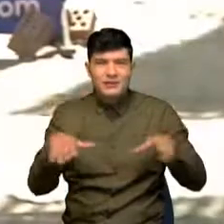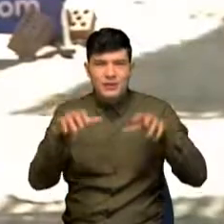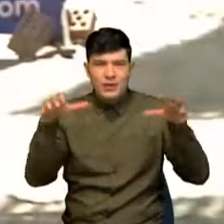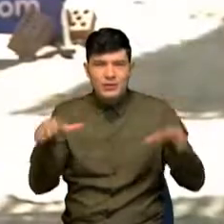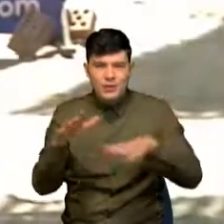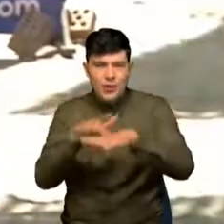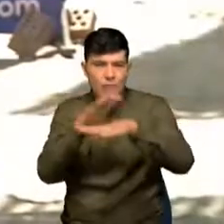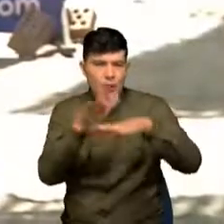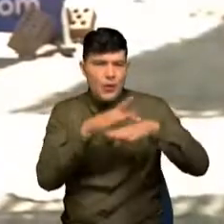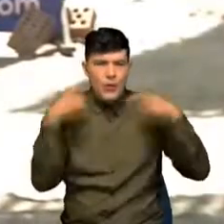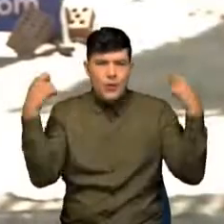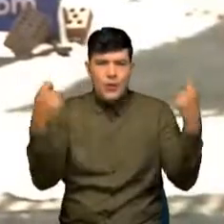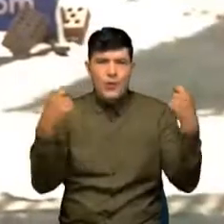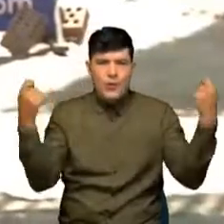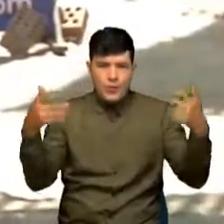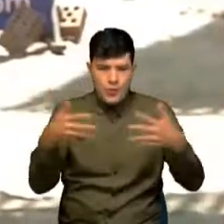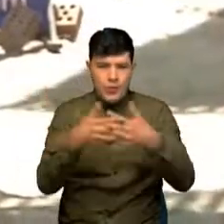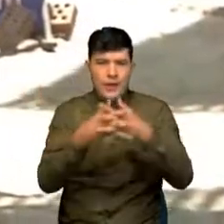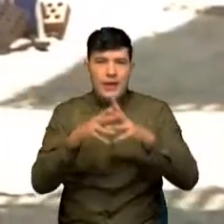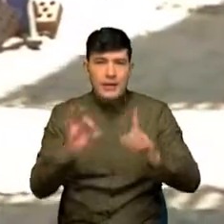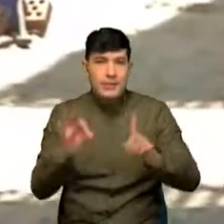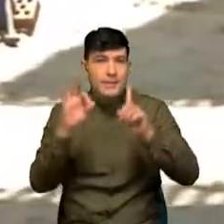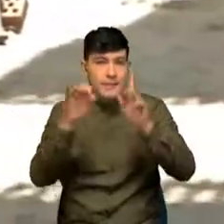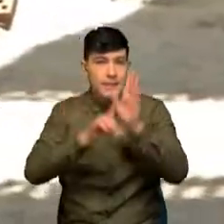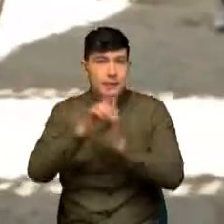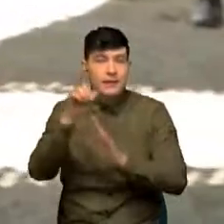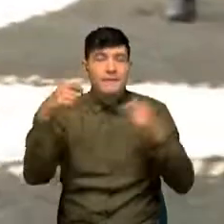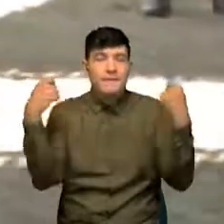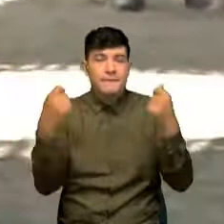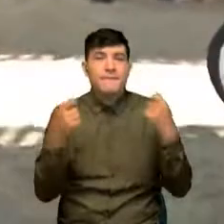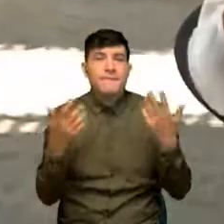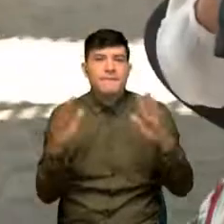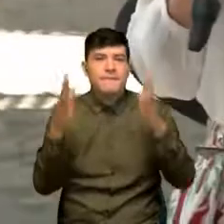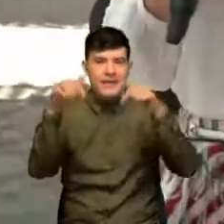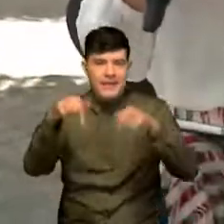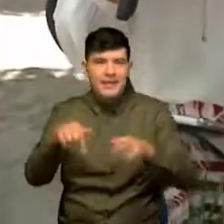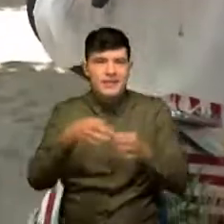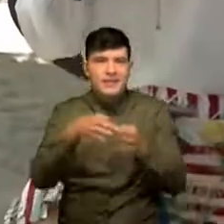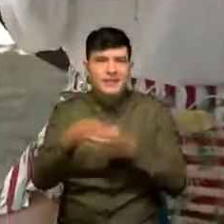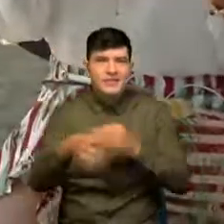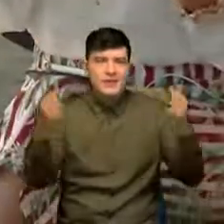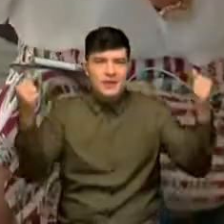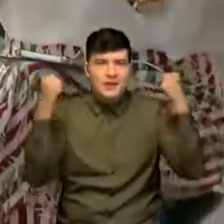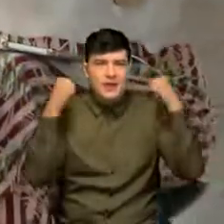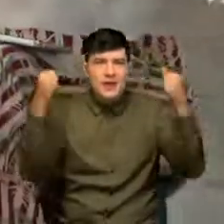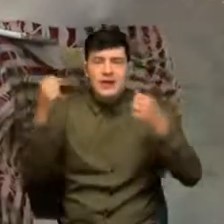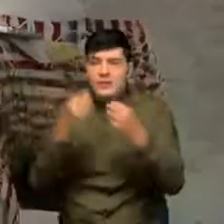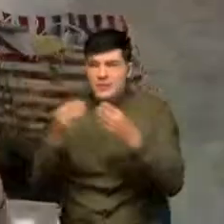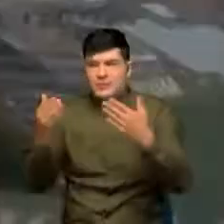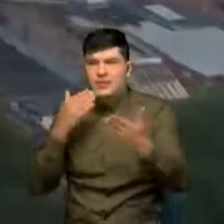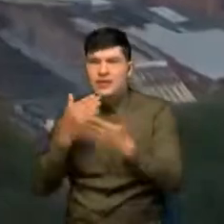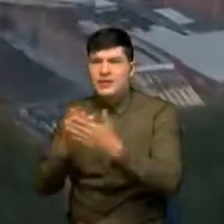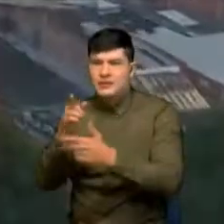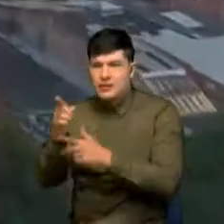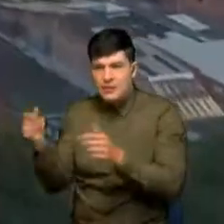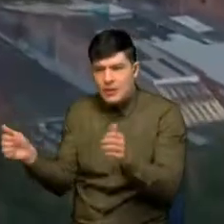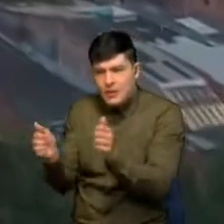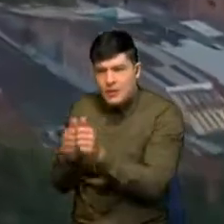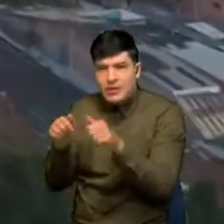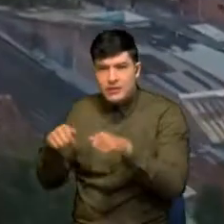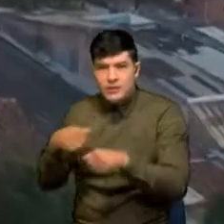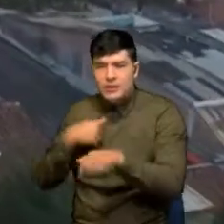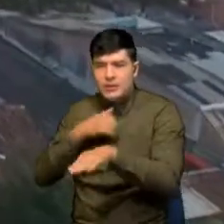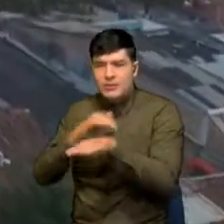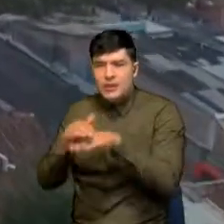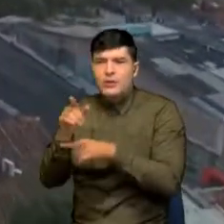muy exitosos en el desarrollo de la feria. Coronel, muchísimas gracias por acompañarnos. Lo invitamos entonces para que siga con sus labores, que sé que han sido